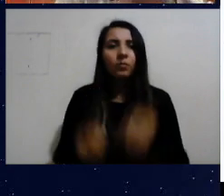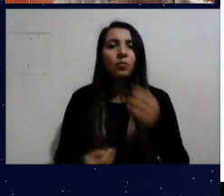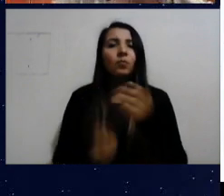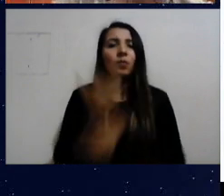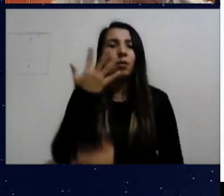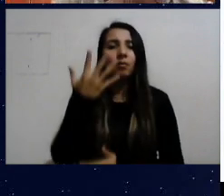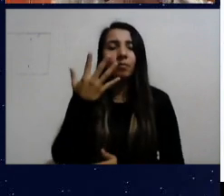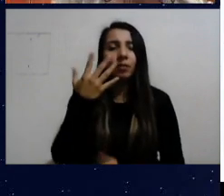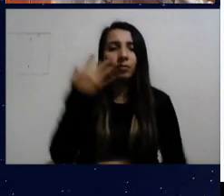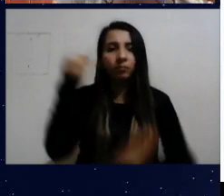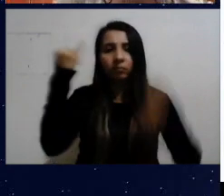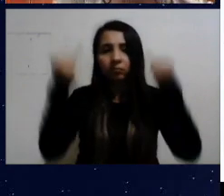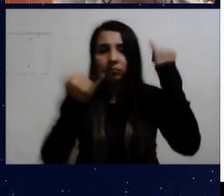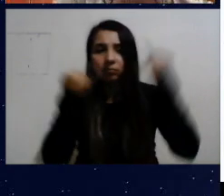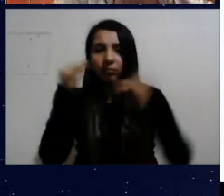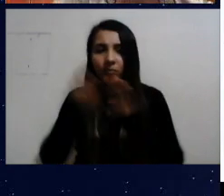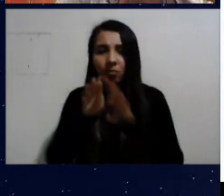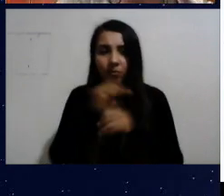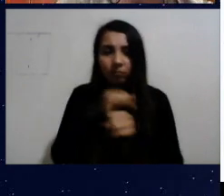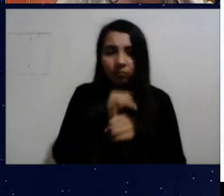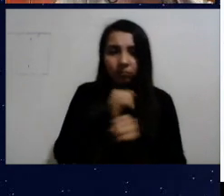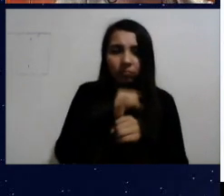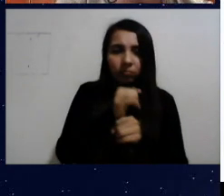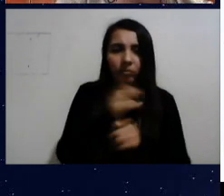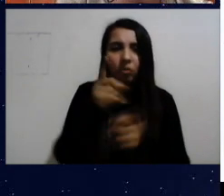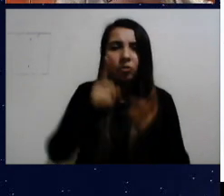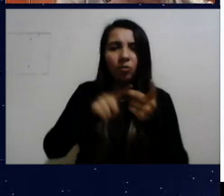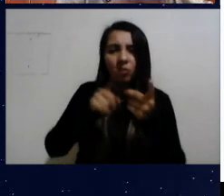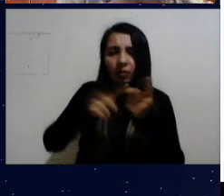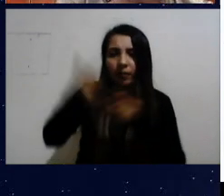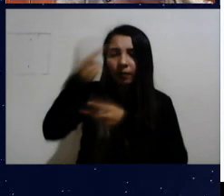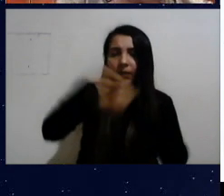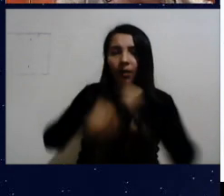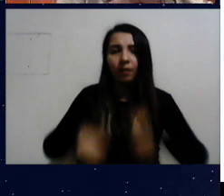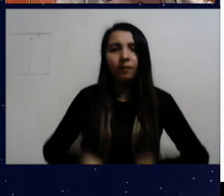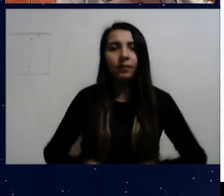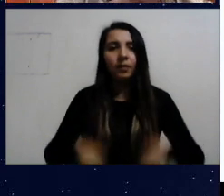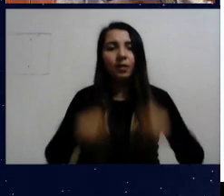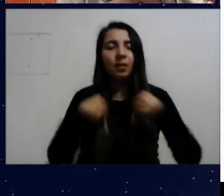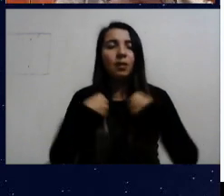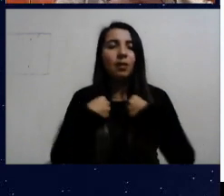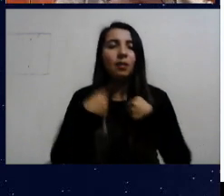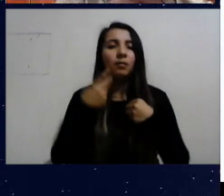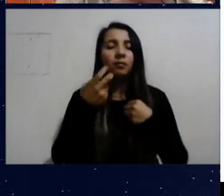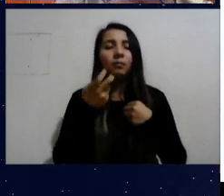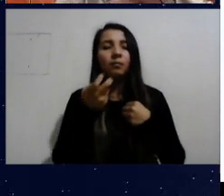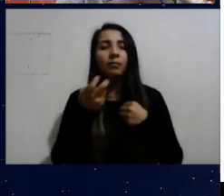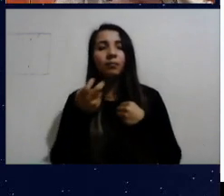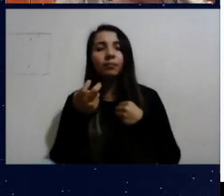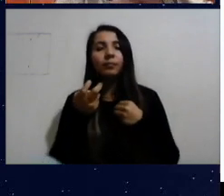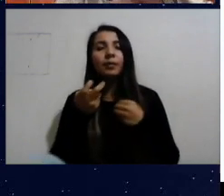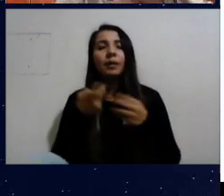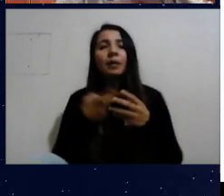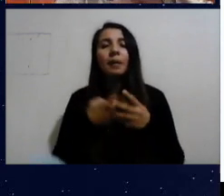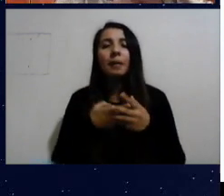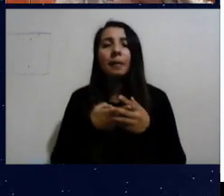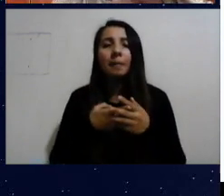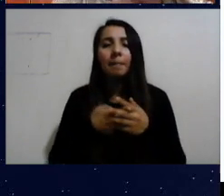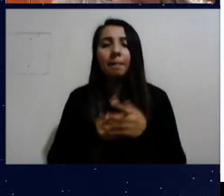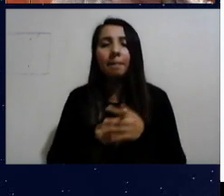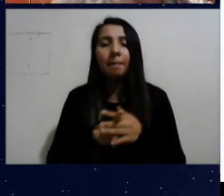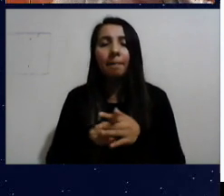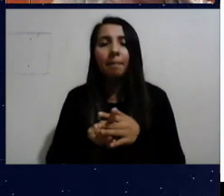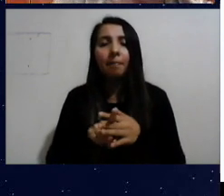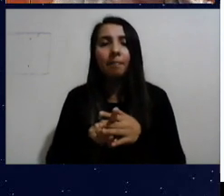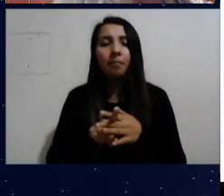línea completamente nueva de investigación sobre el origen de la vida y que empieza a